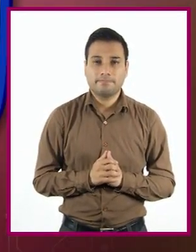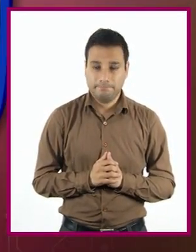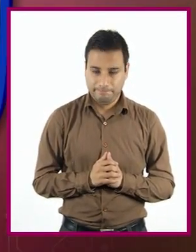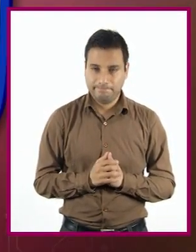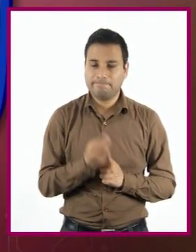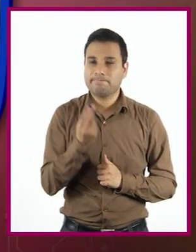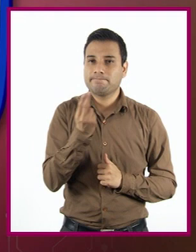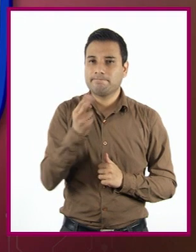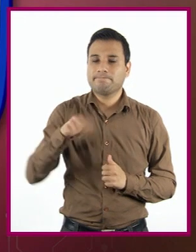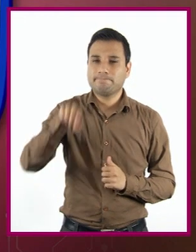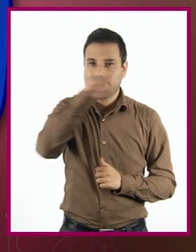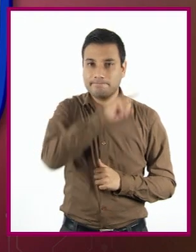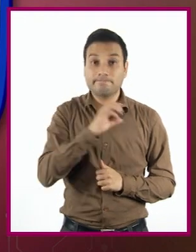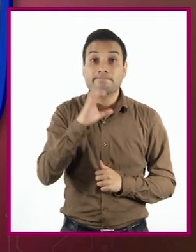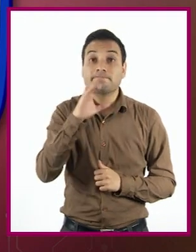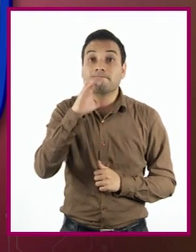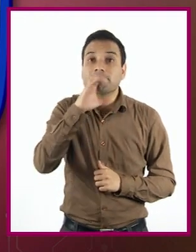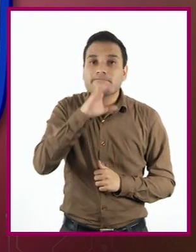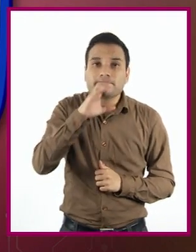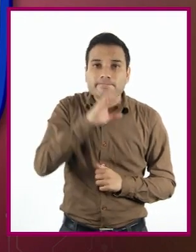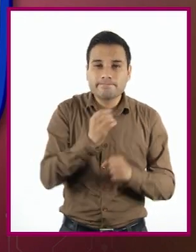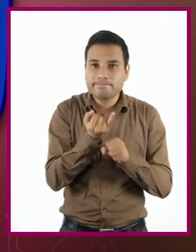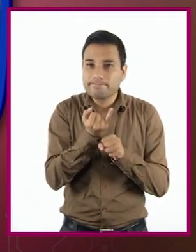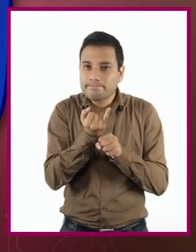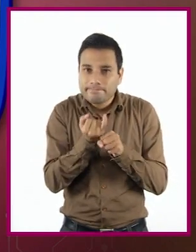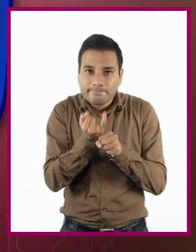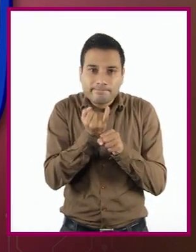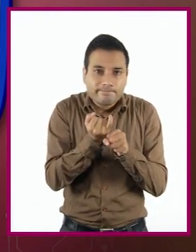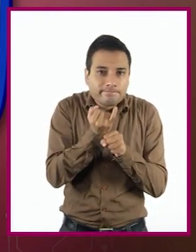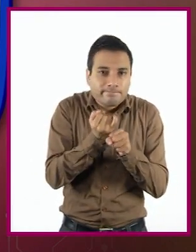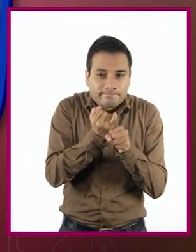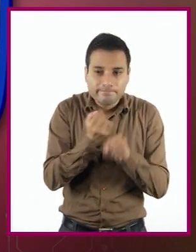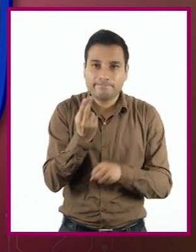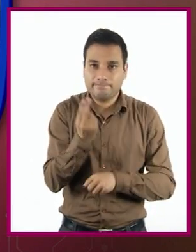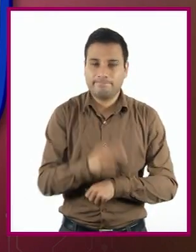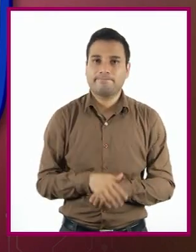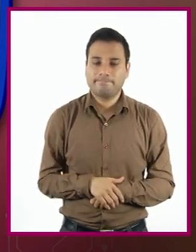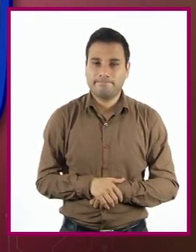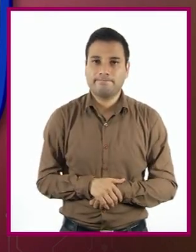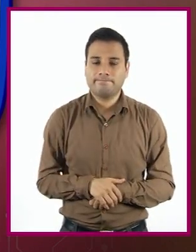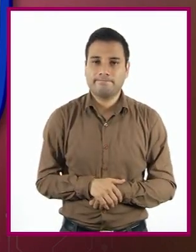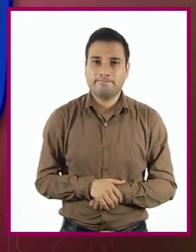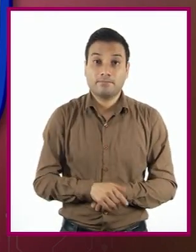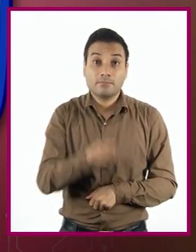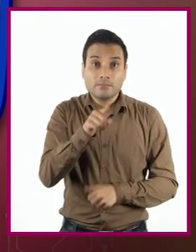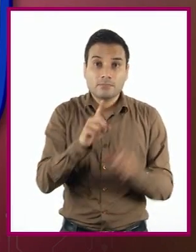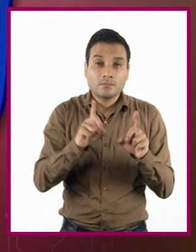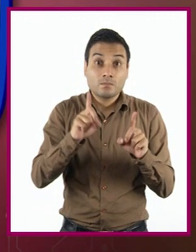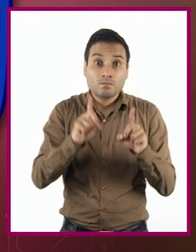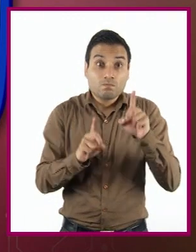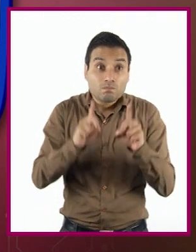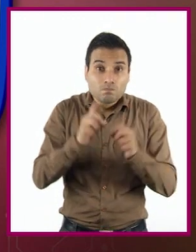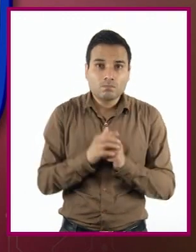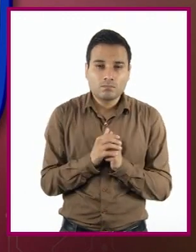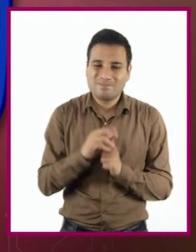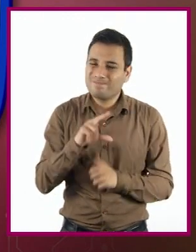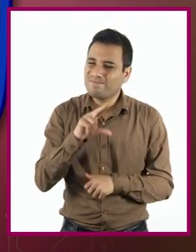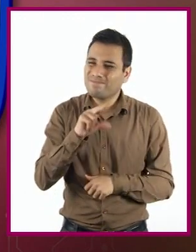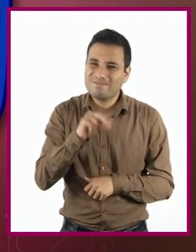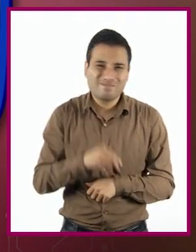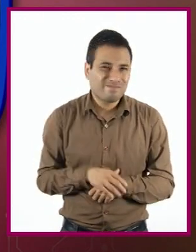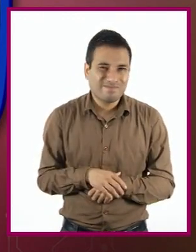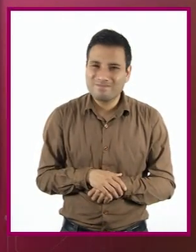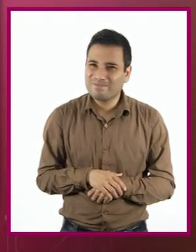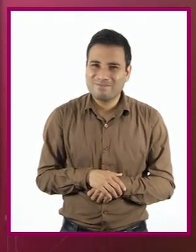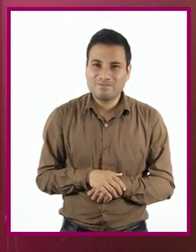curiosidad y que la satisfagan buscando respuestas a sus preguntas. No se queden con ellas. La peor pregunta es la que no